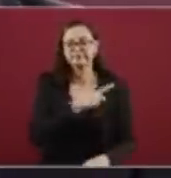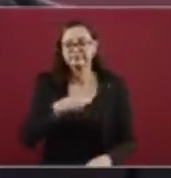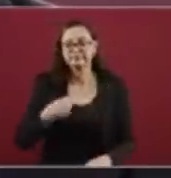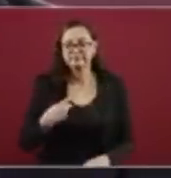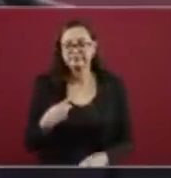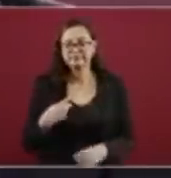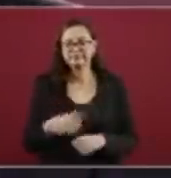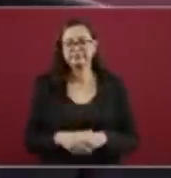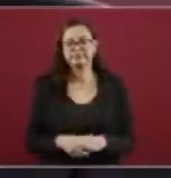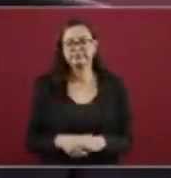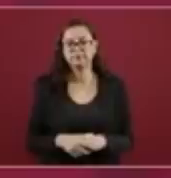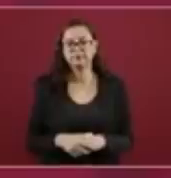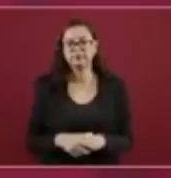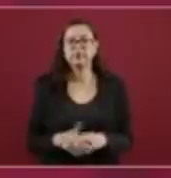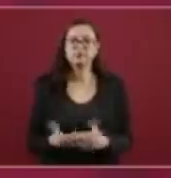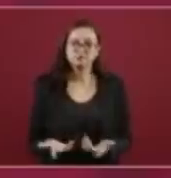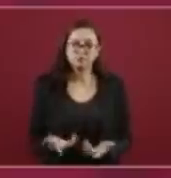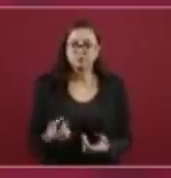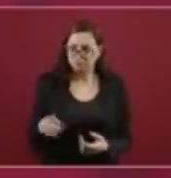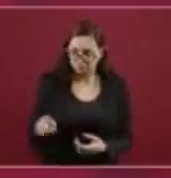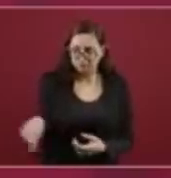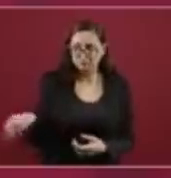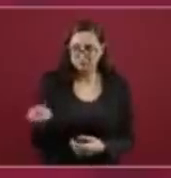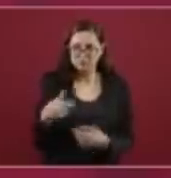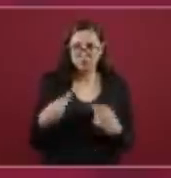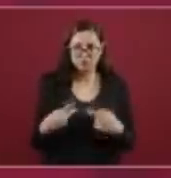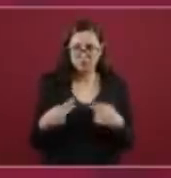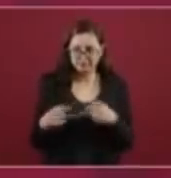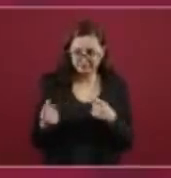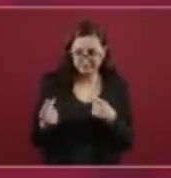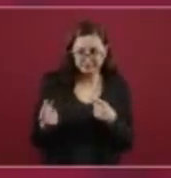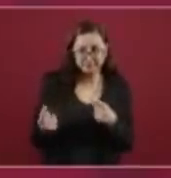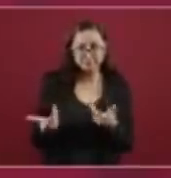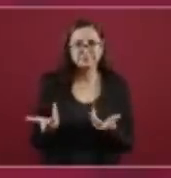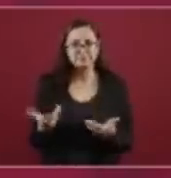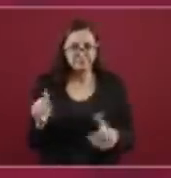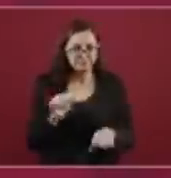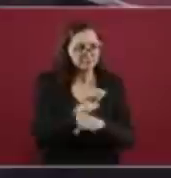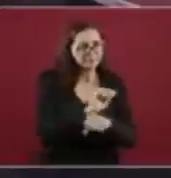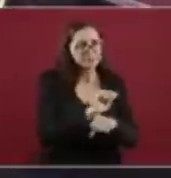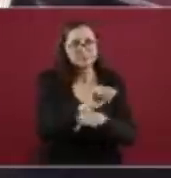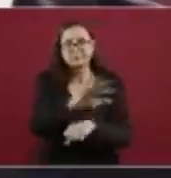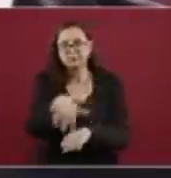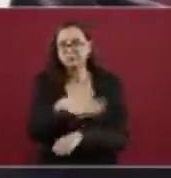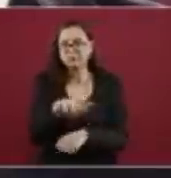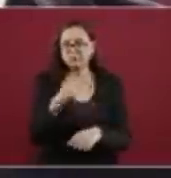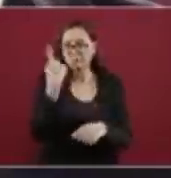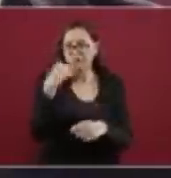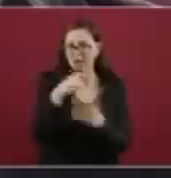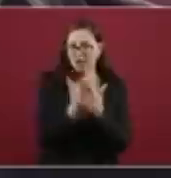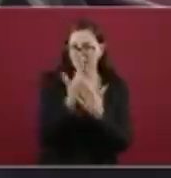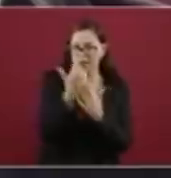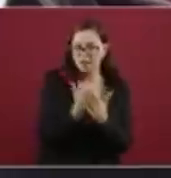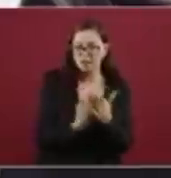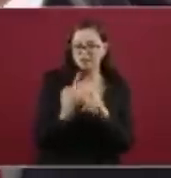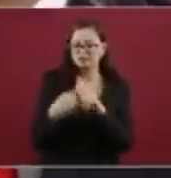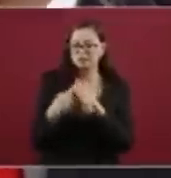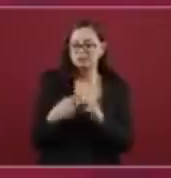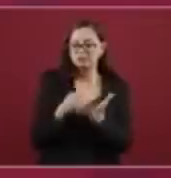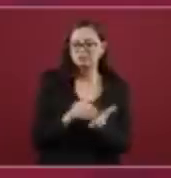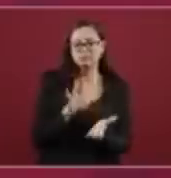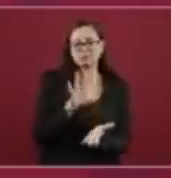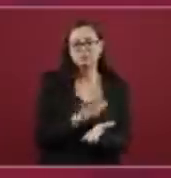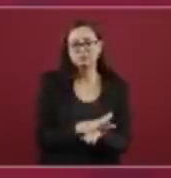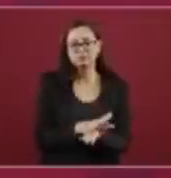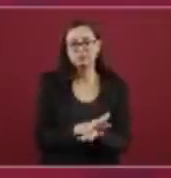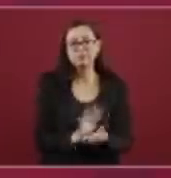y se movilicen con ese propósito, que lo censen, porque pueden